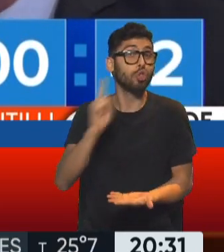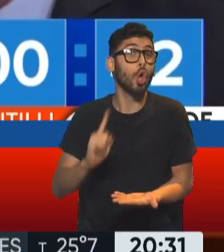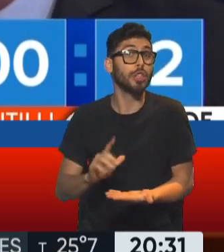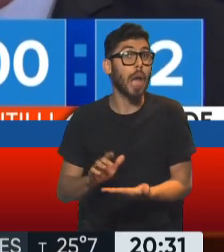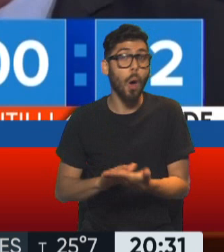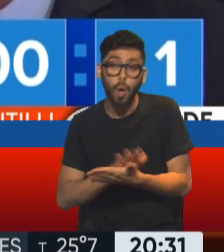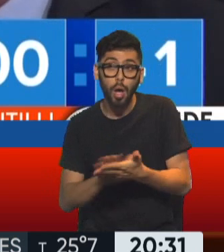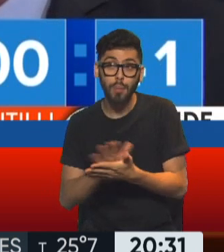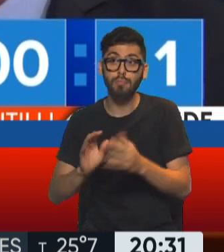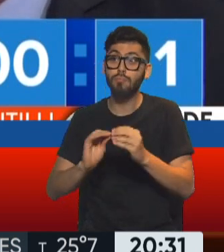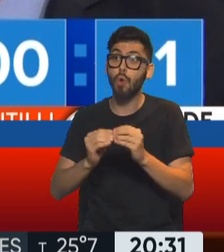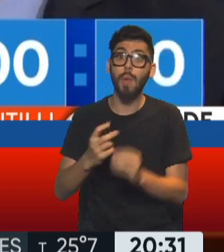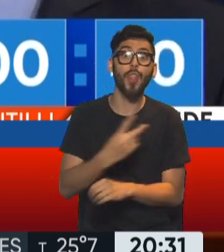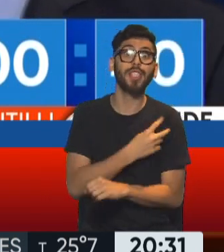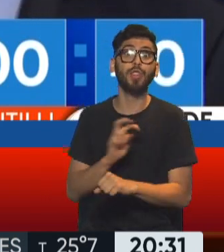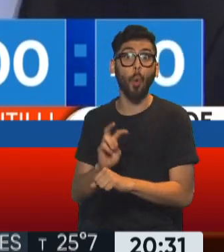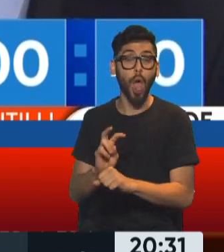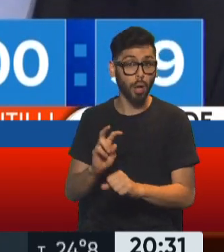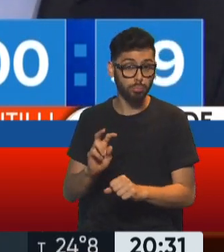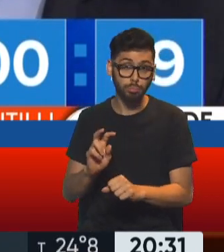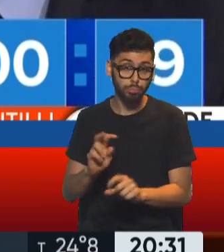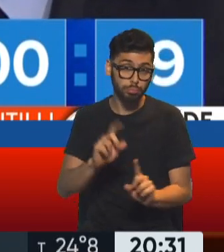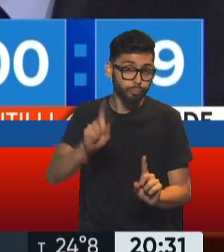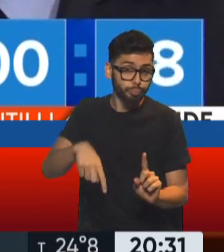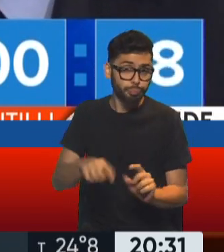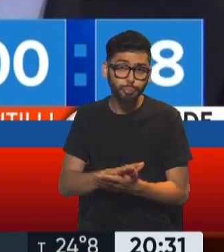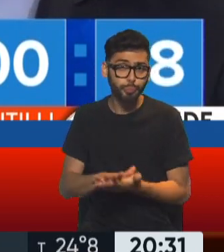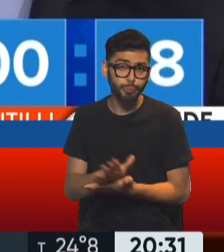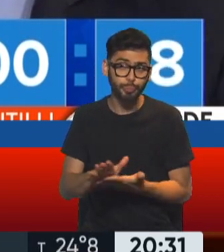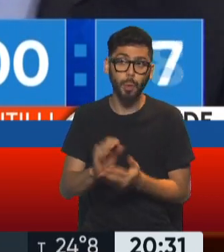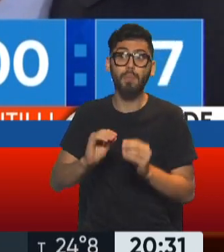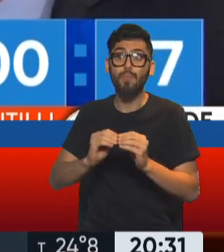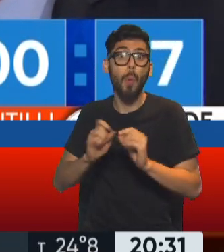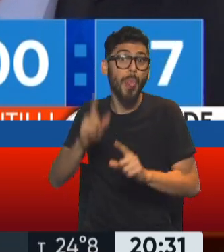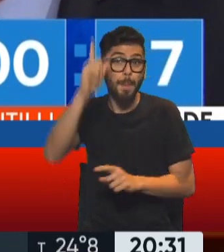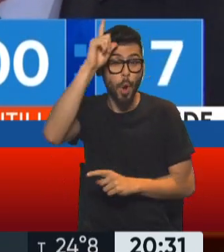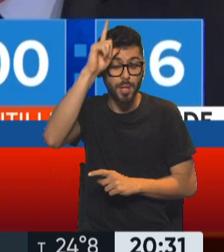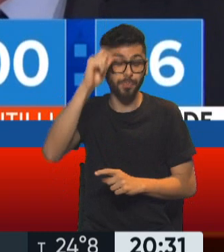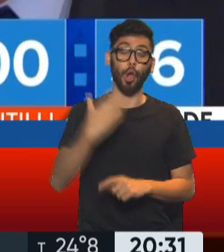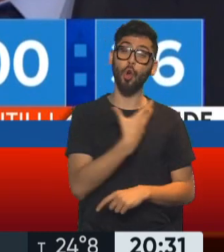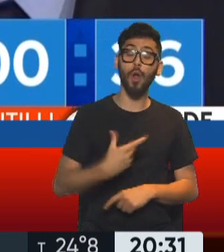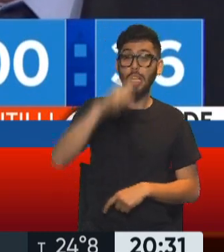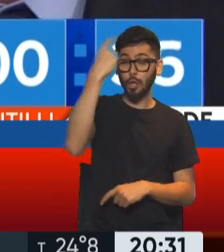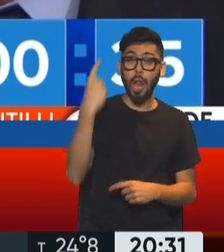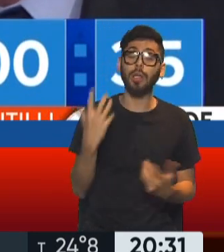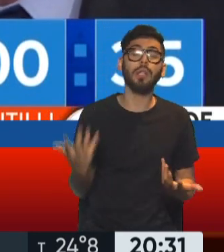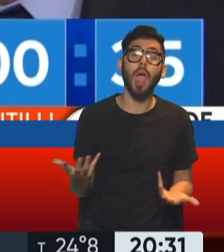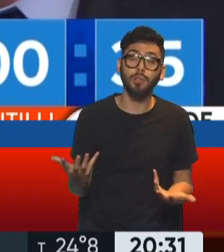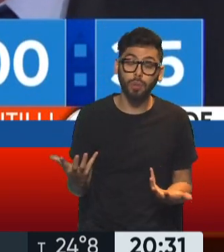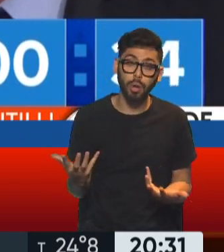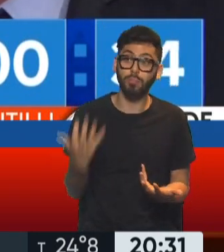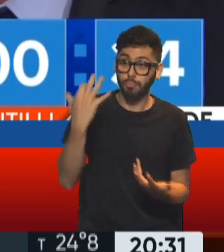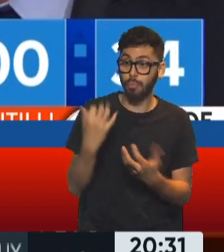un conflicto de seguridad, un conflicto policial. Y lo que hizo el gobierno nacional es, en vez de trabajar